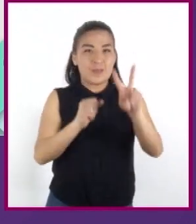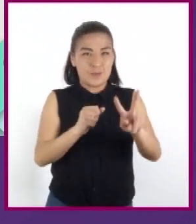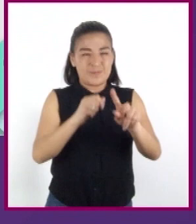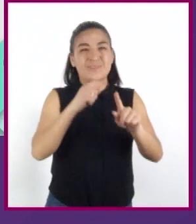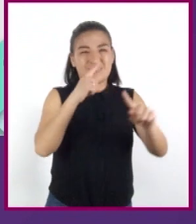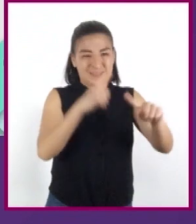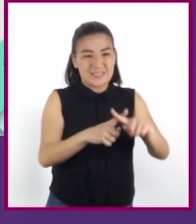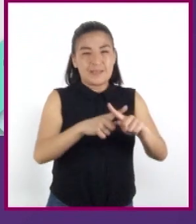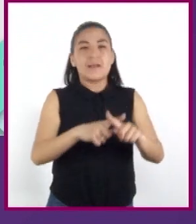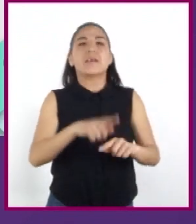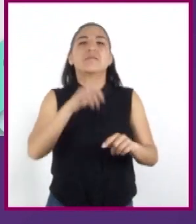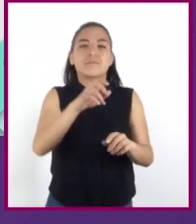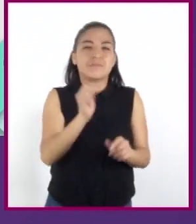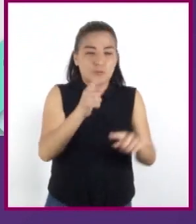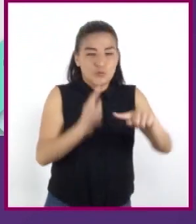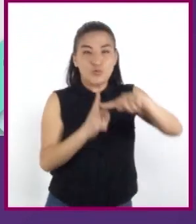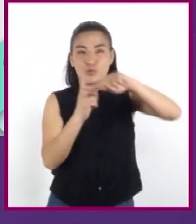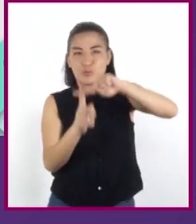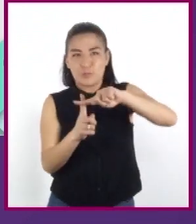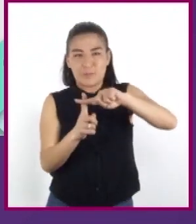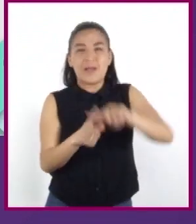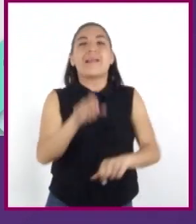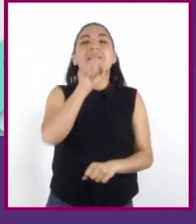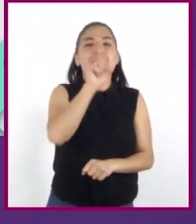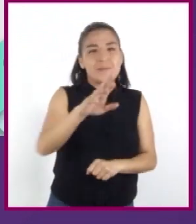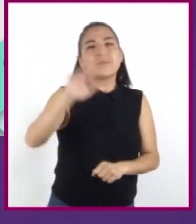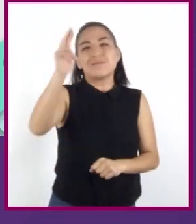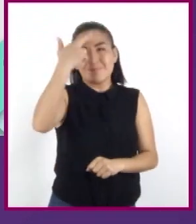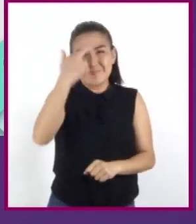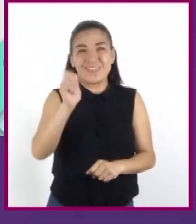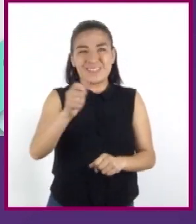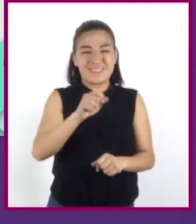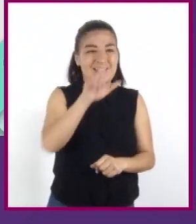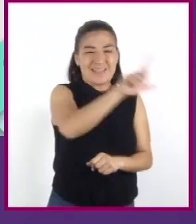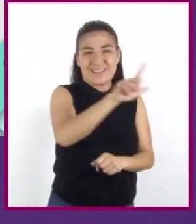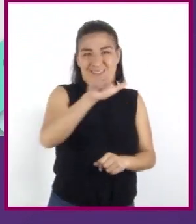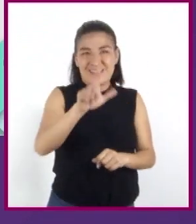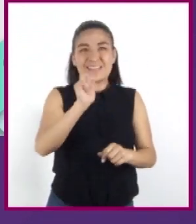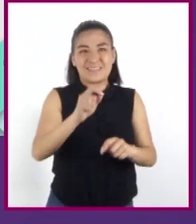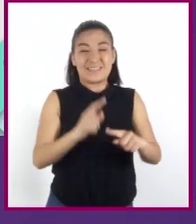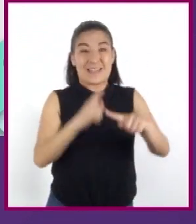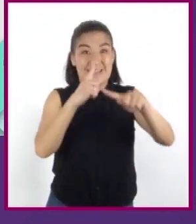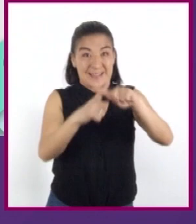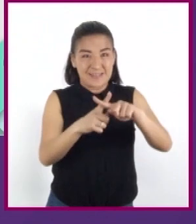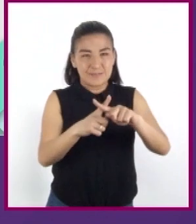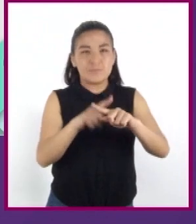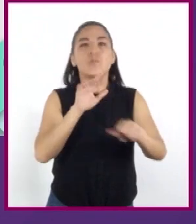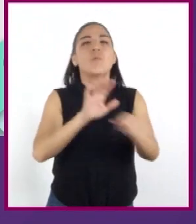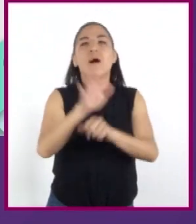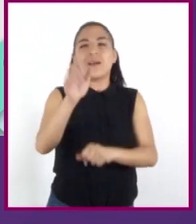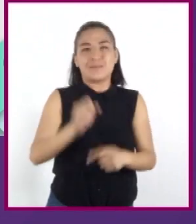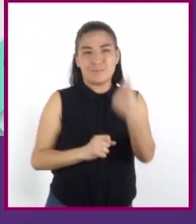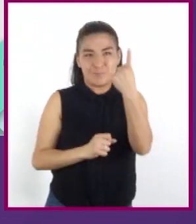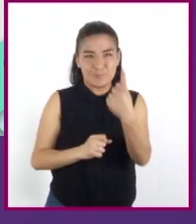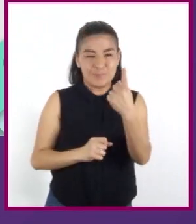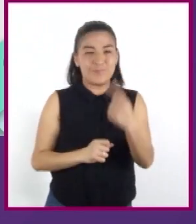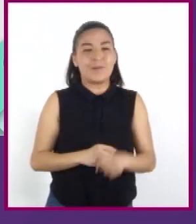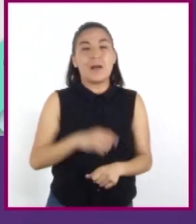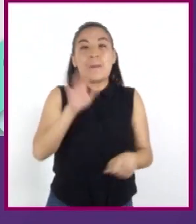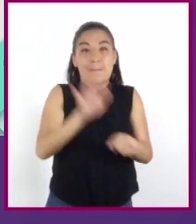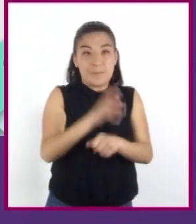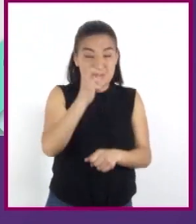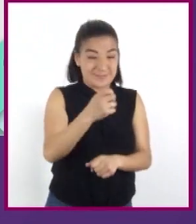debemos sumar sus exponentes. También debemos recordar que ambas literales x tienen como exponente 1. Por ello, si